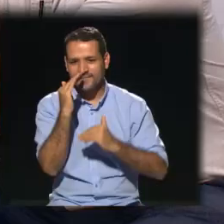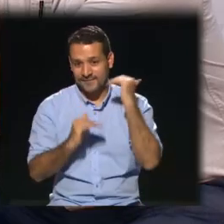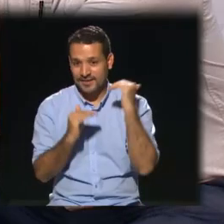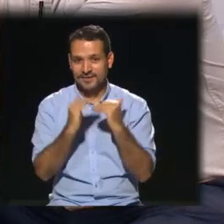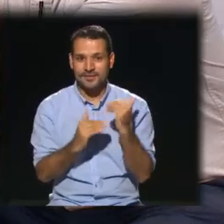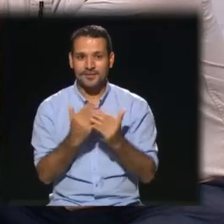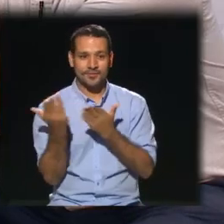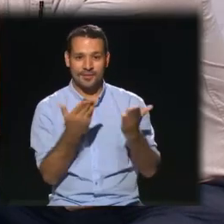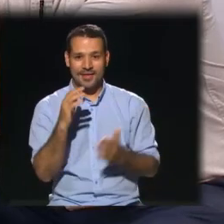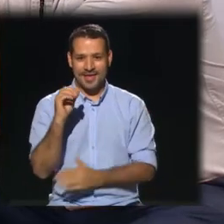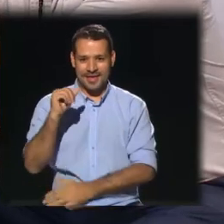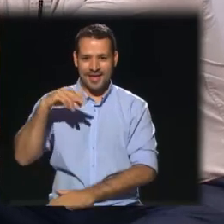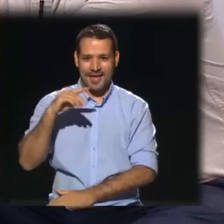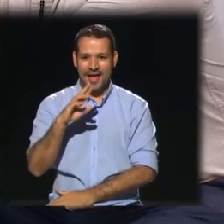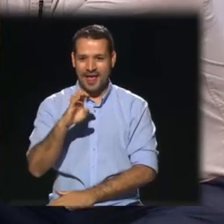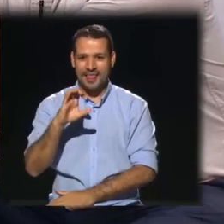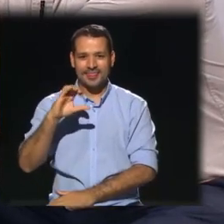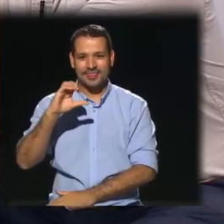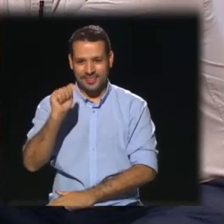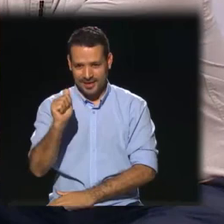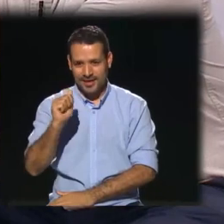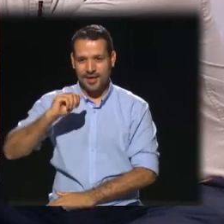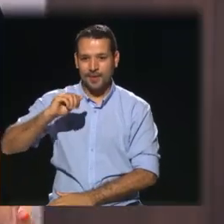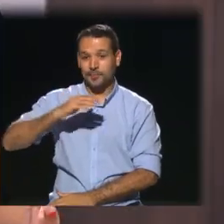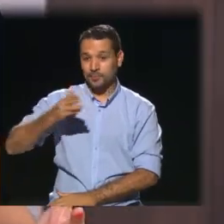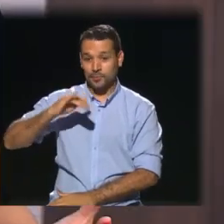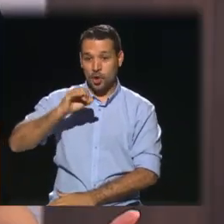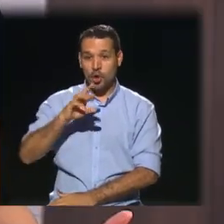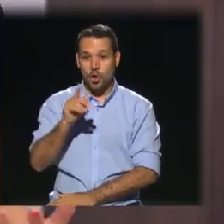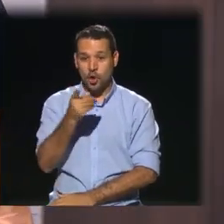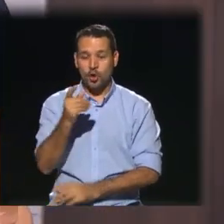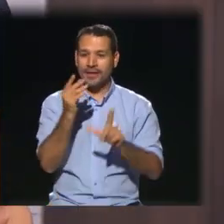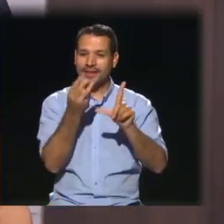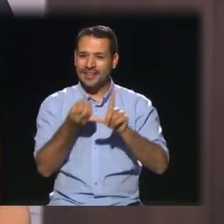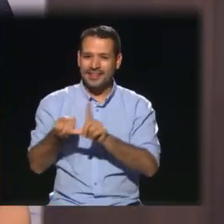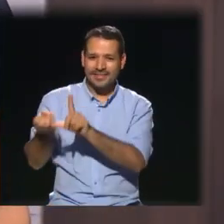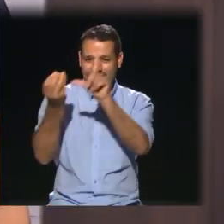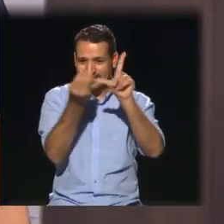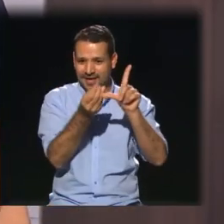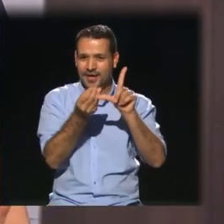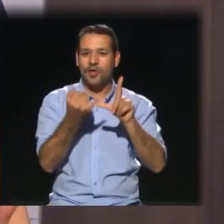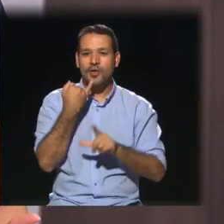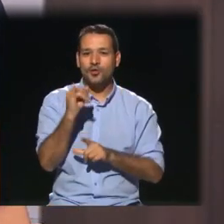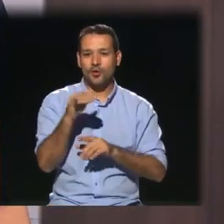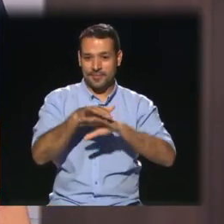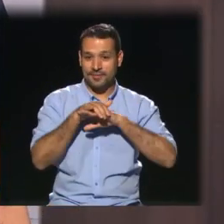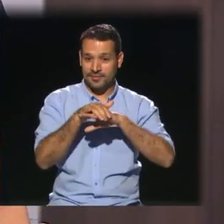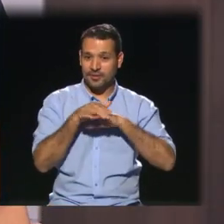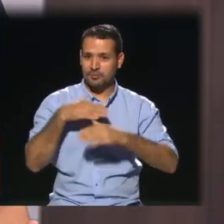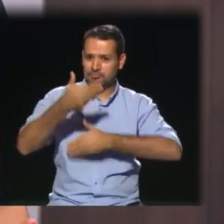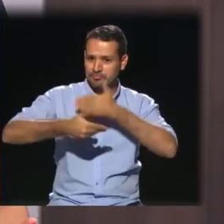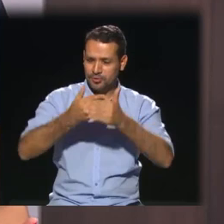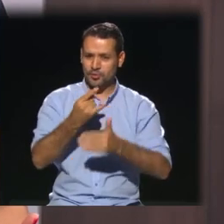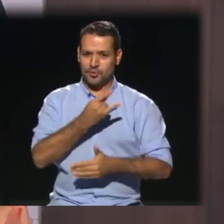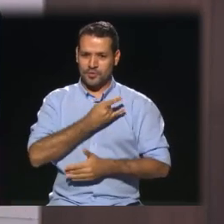trata de Andrea Banoy y de Jorge Hugo Muñoz. Ellos son licenciados en lenguas extranjeras, hacen parte de diferentes procesos de la Universidad